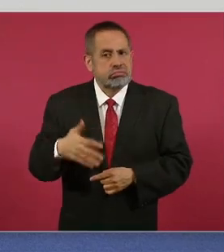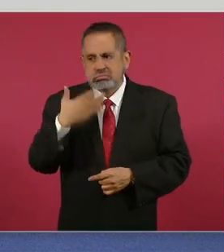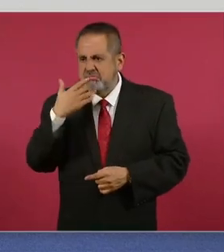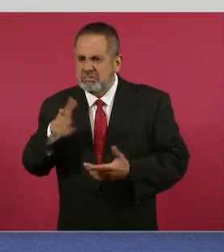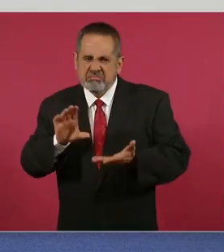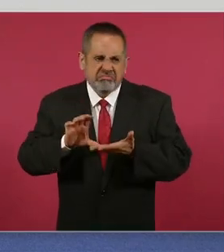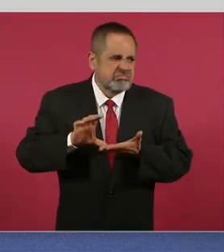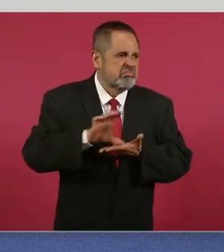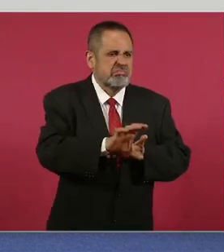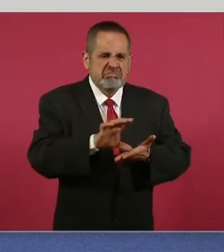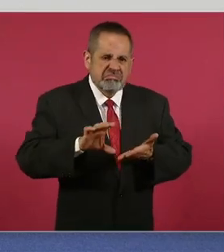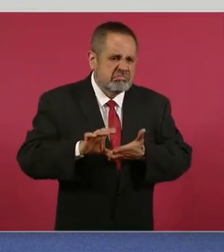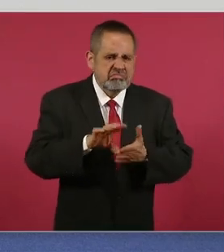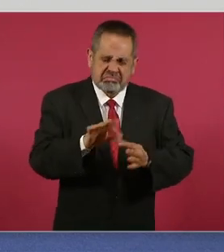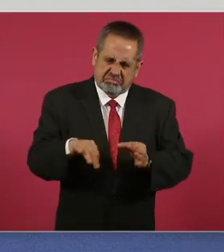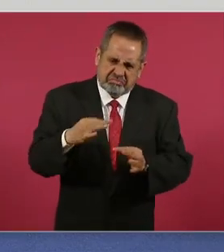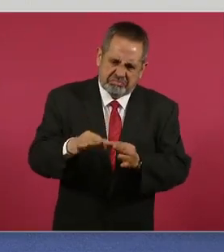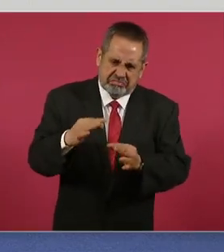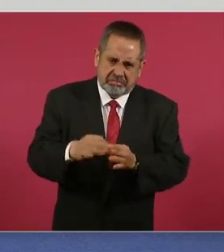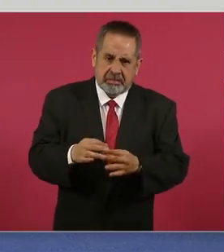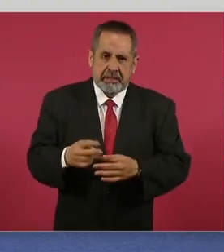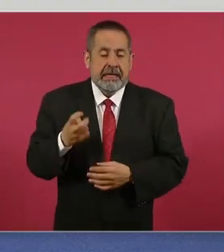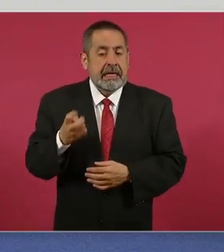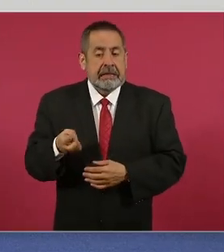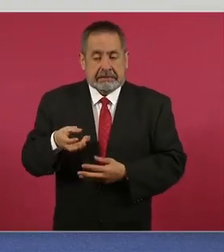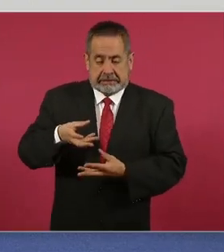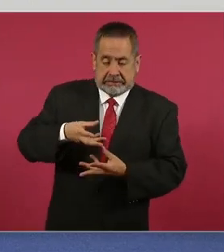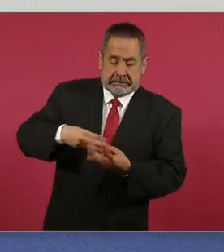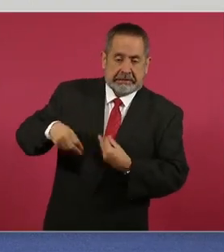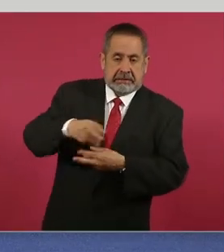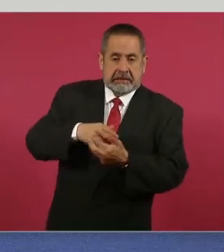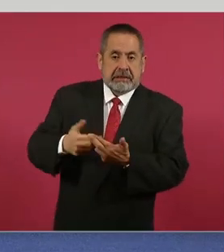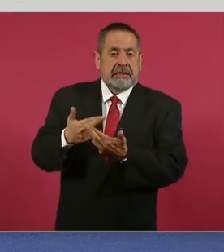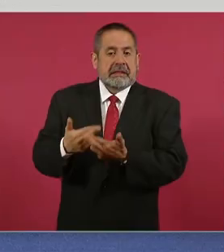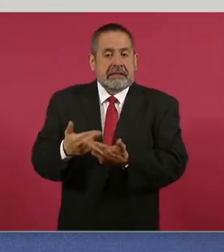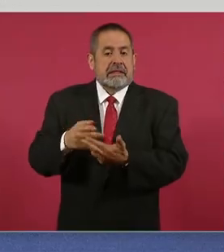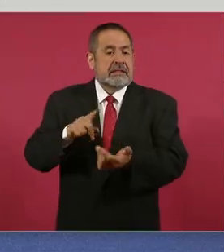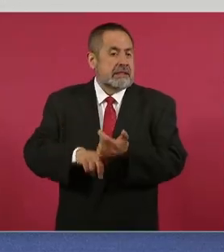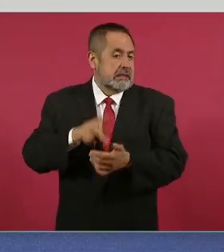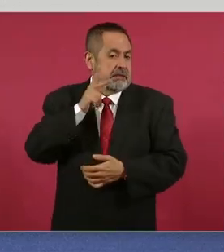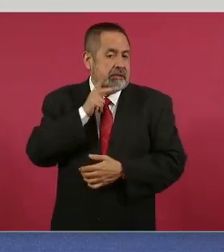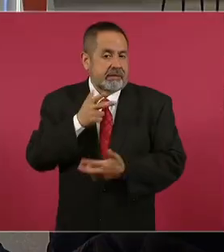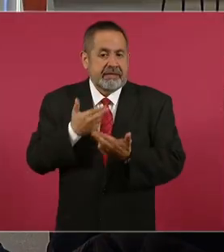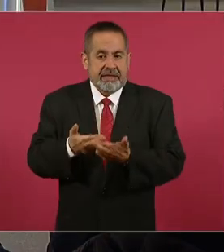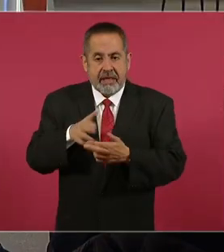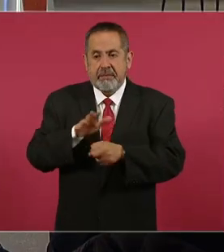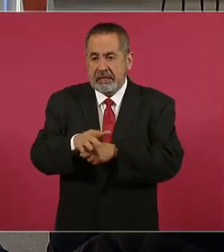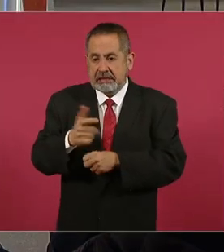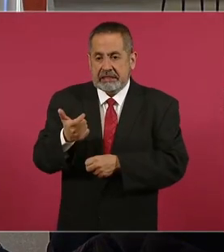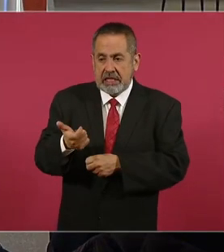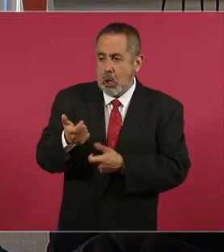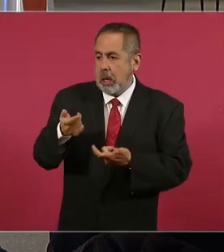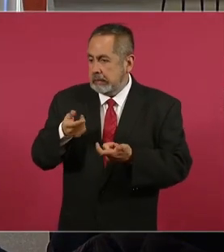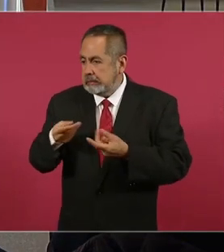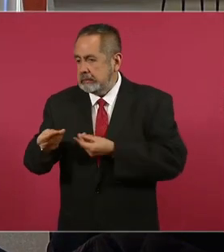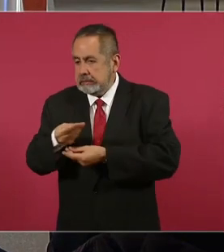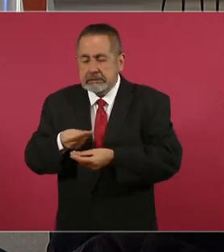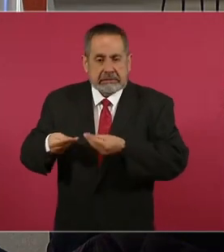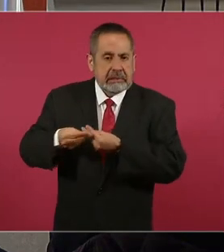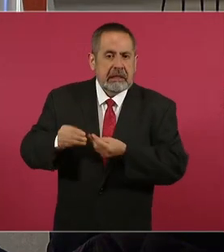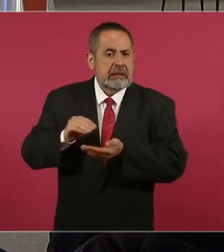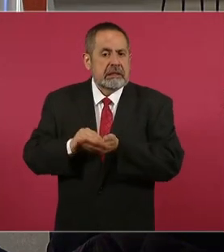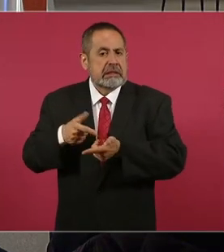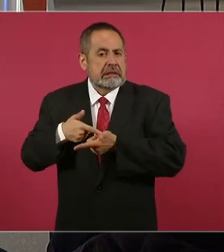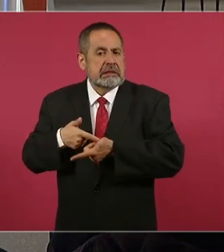Mexicanos. Esto nos va a permitir que Pemex cuente con mayores flujos de financiamiento para sostener